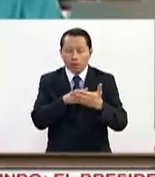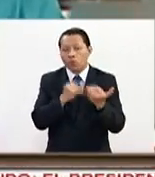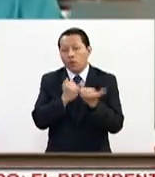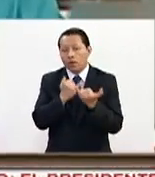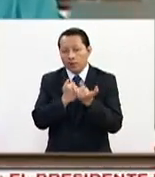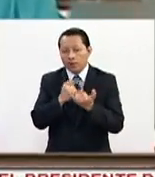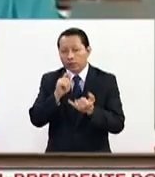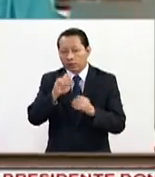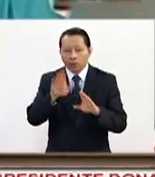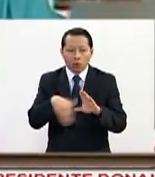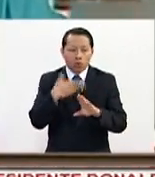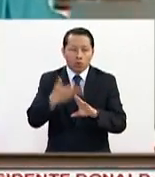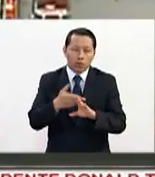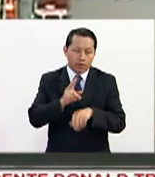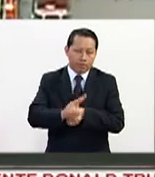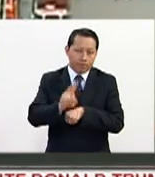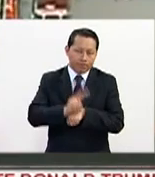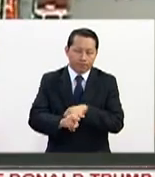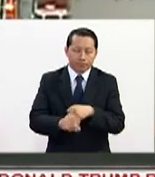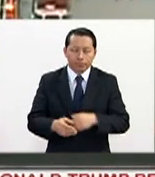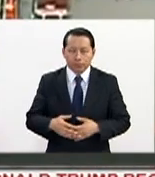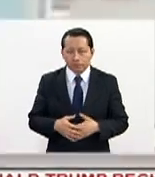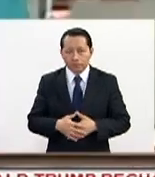persecución financiera contra la nación bolivariana.